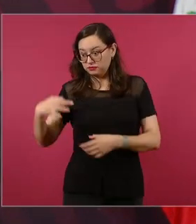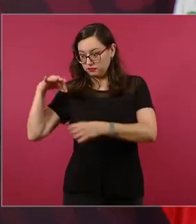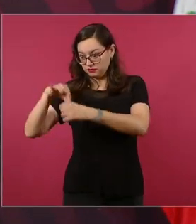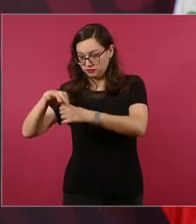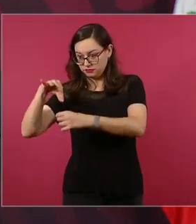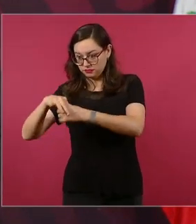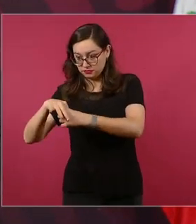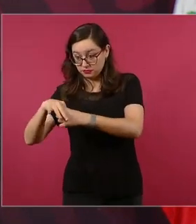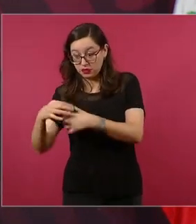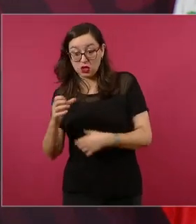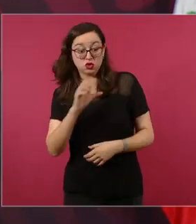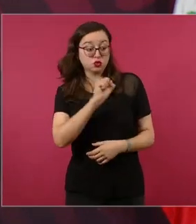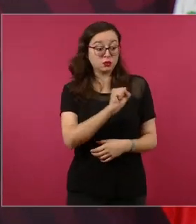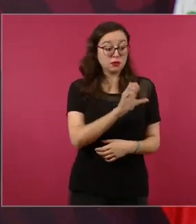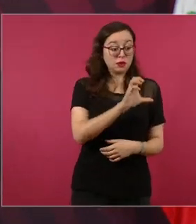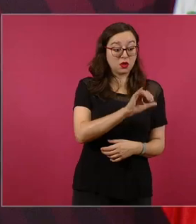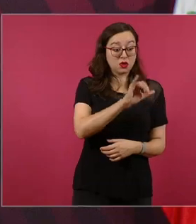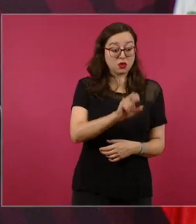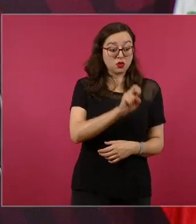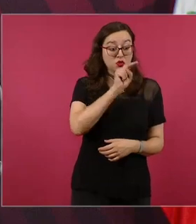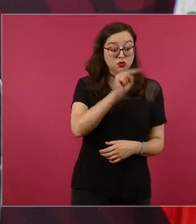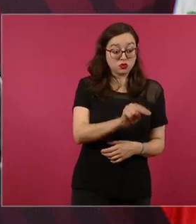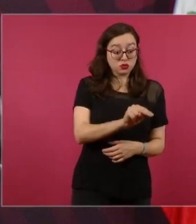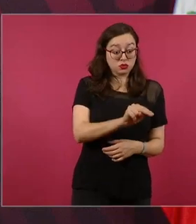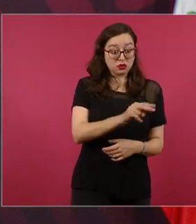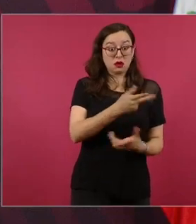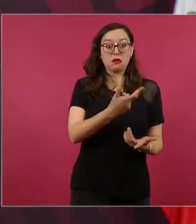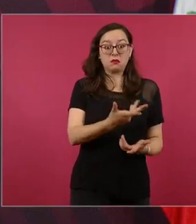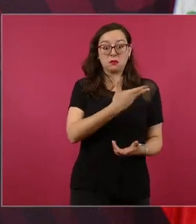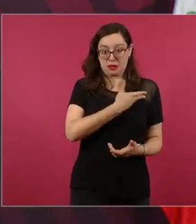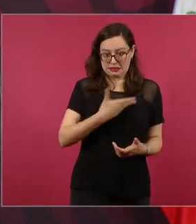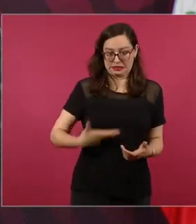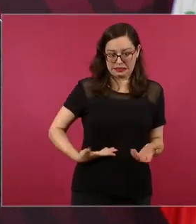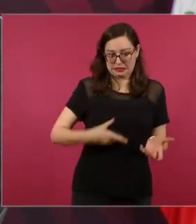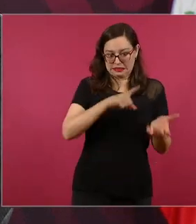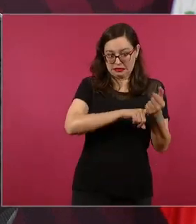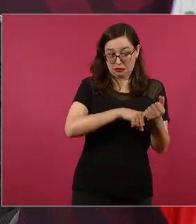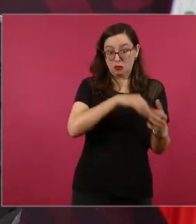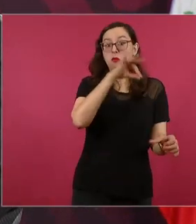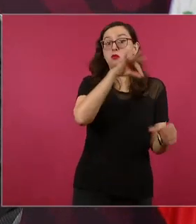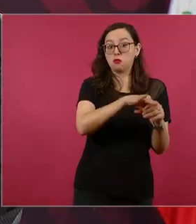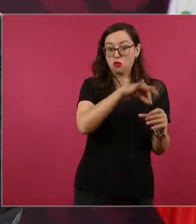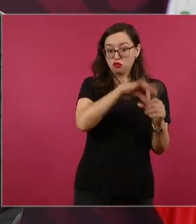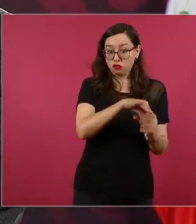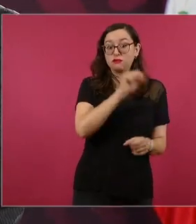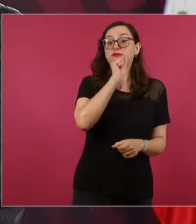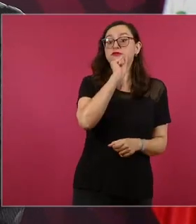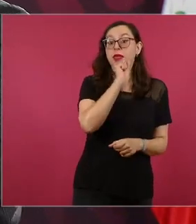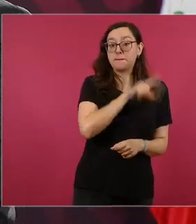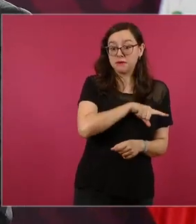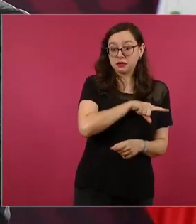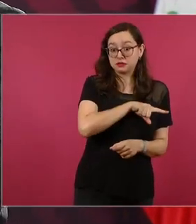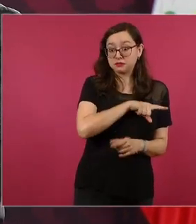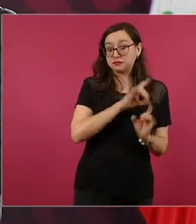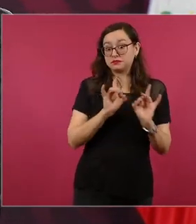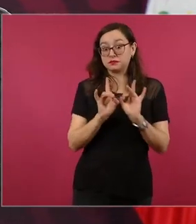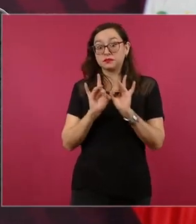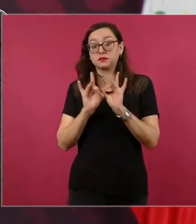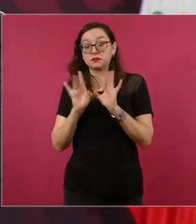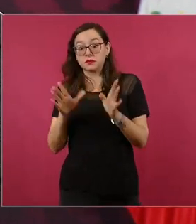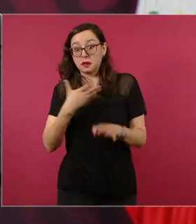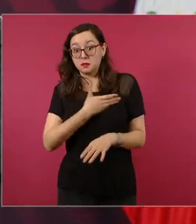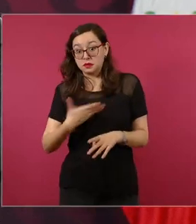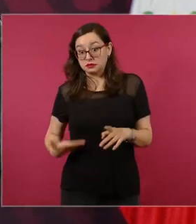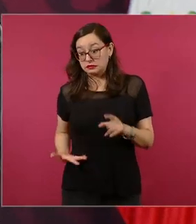Cuando por alguna razón no se contaba con el presidente, quien lo sustituía era el presidente